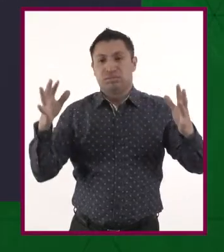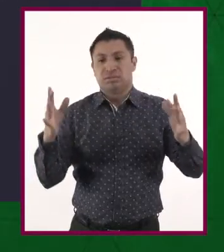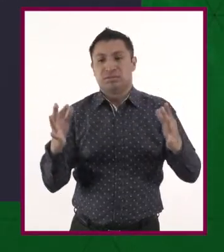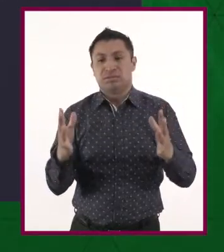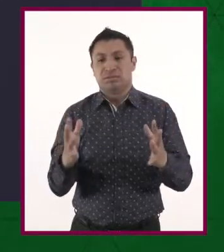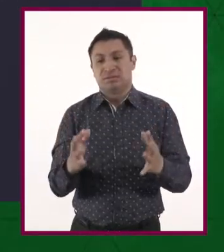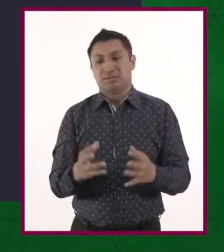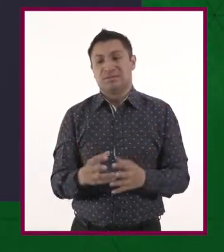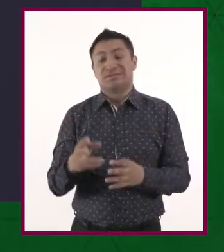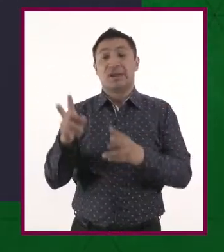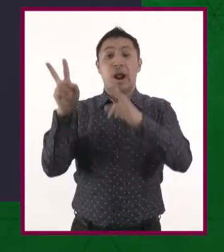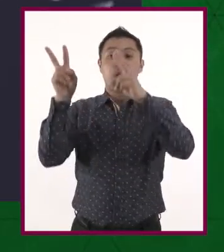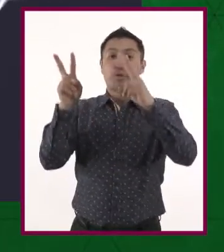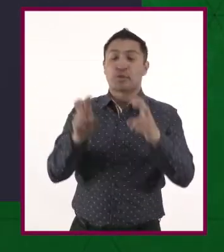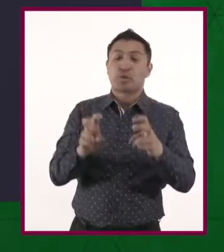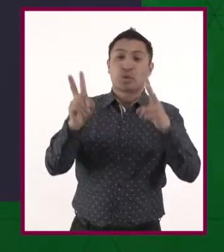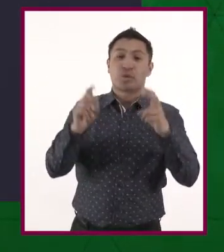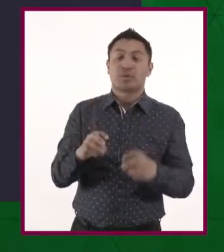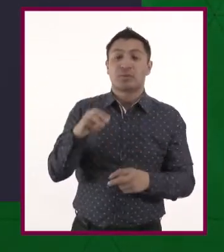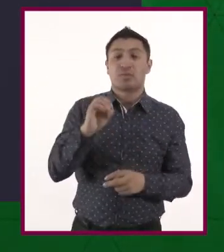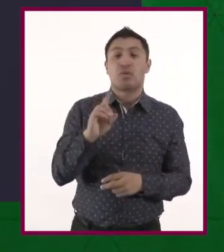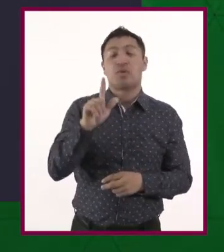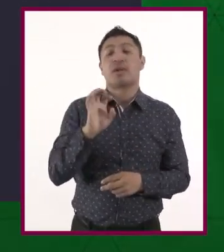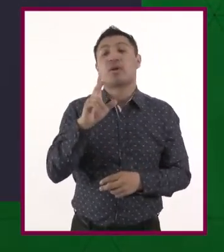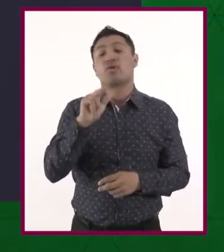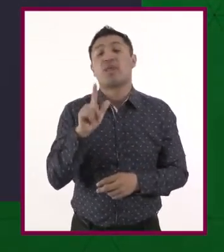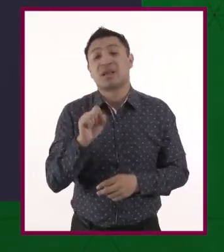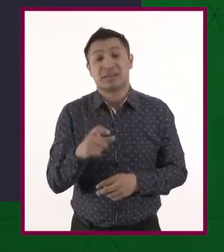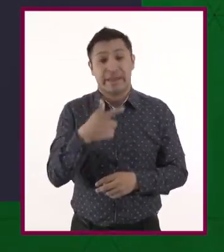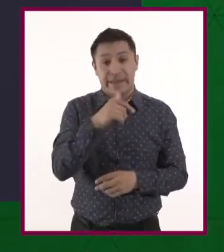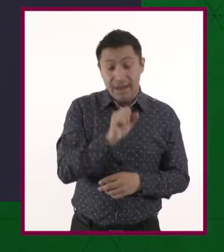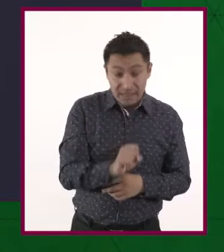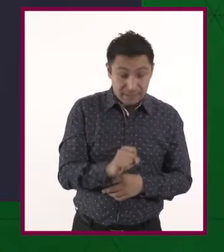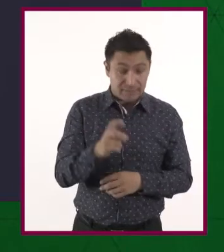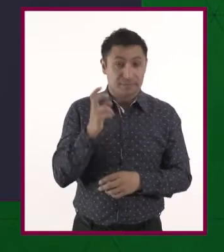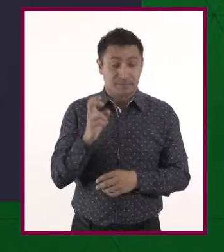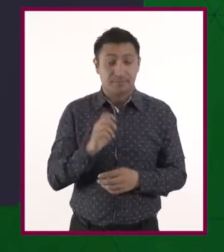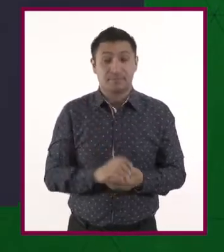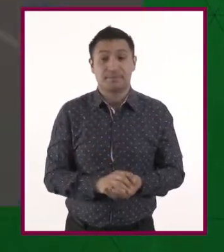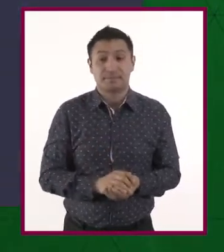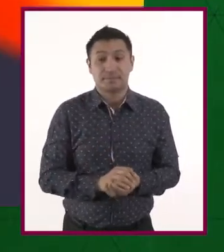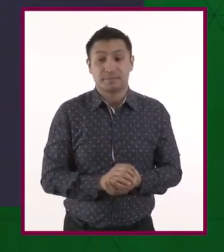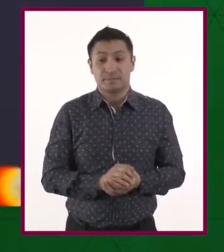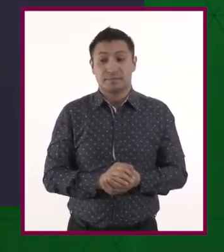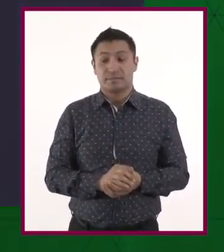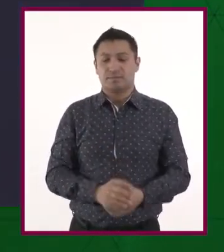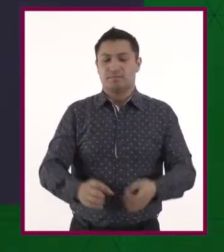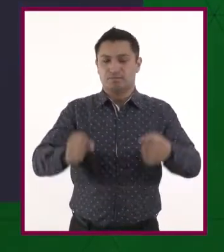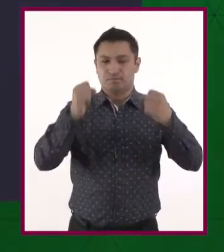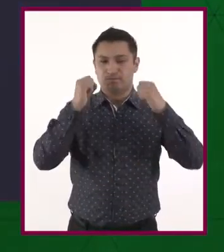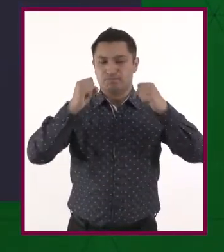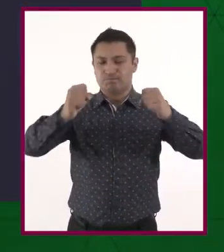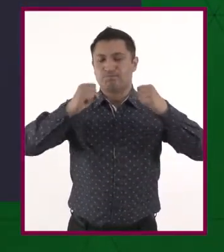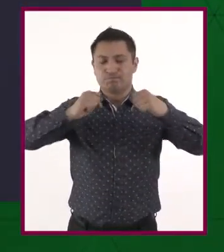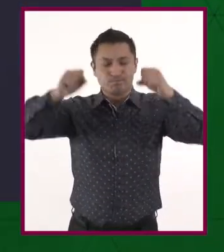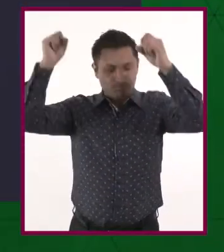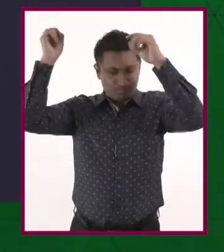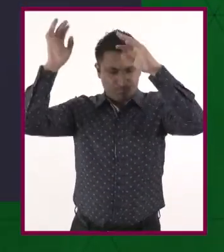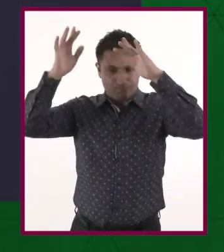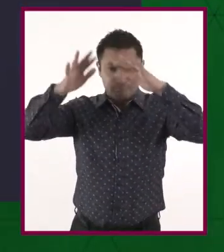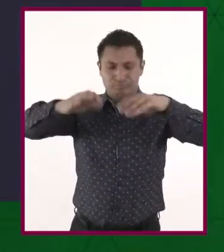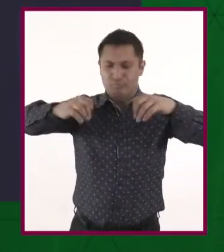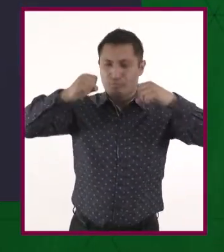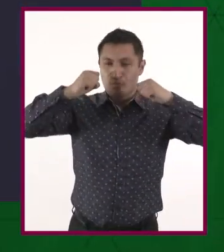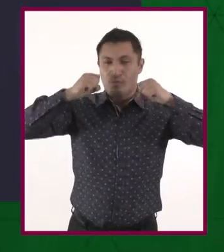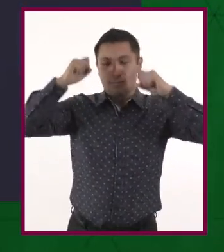reflexión y es absorbida por moléculas de gases y partículas en suspensión. La potencia de la energía solar es